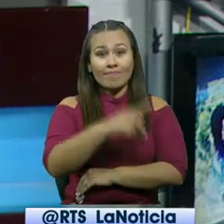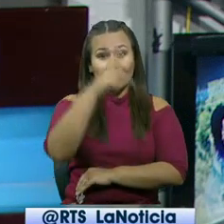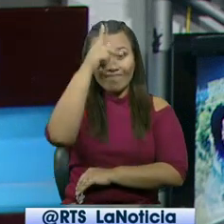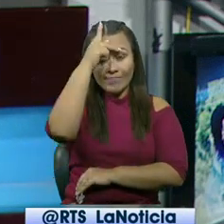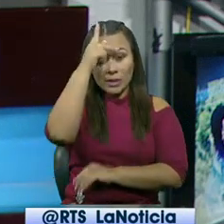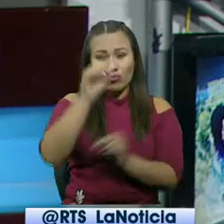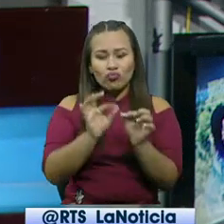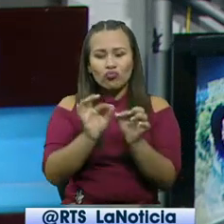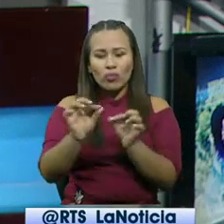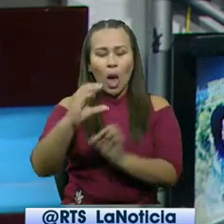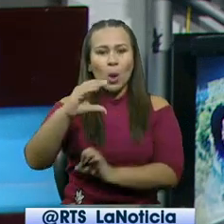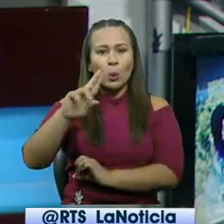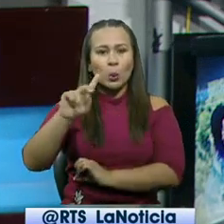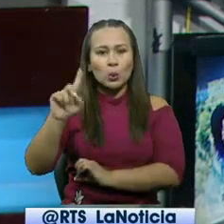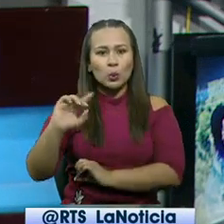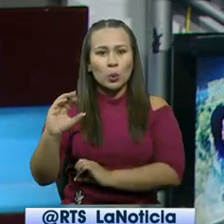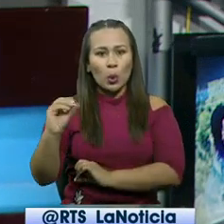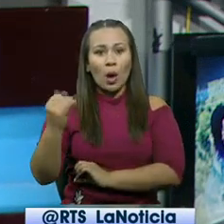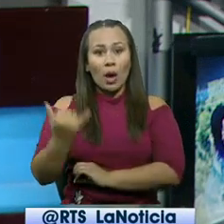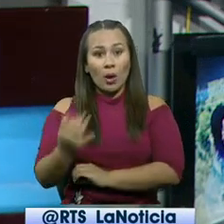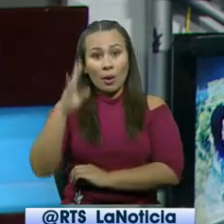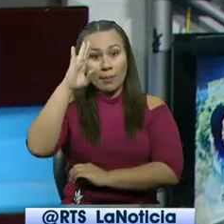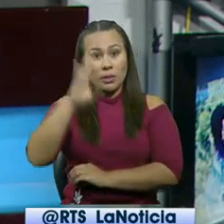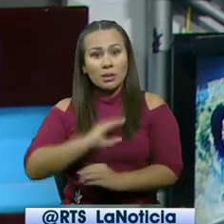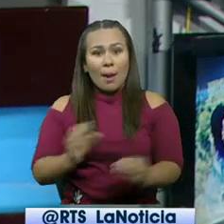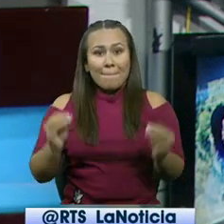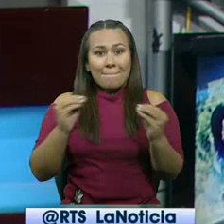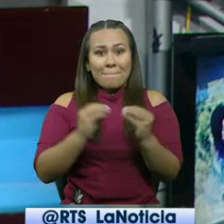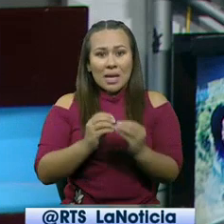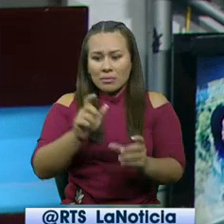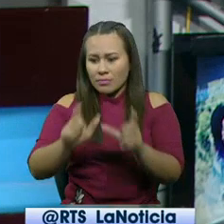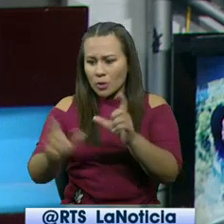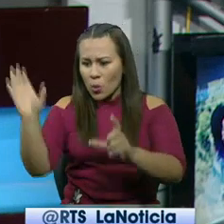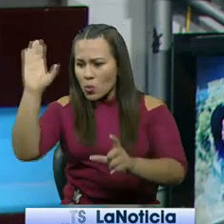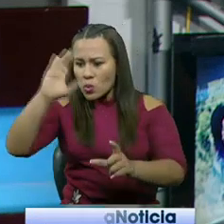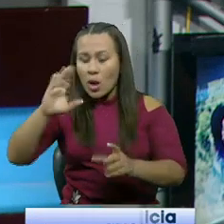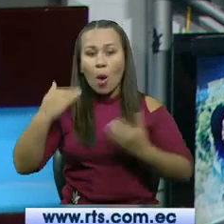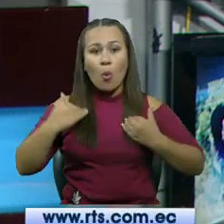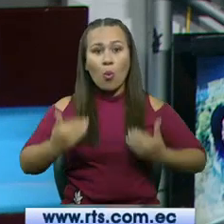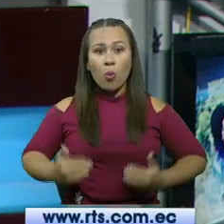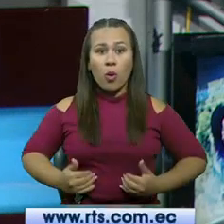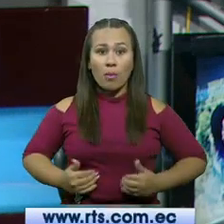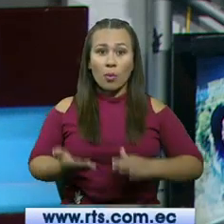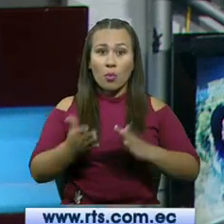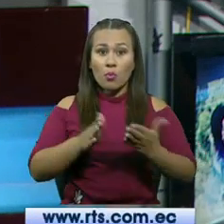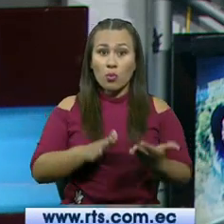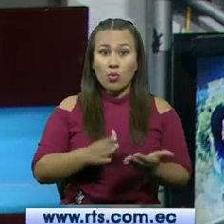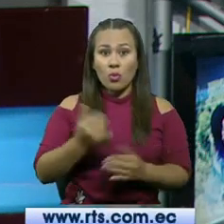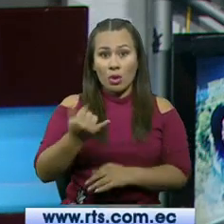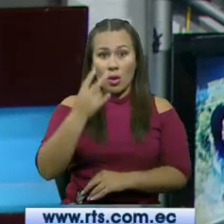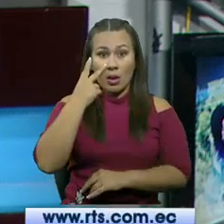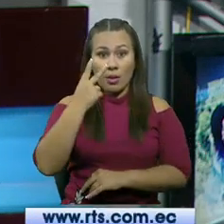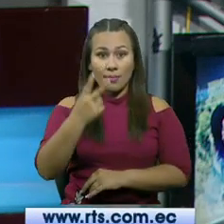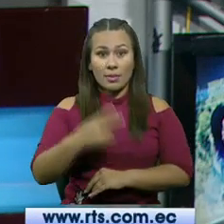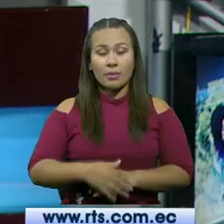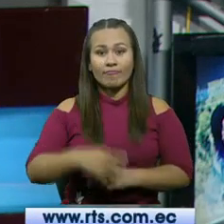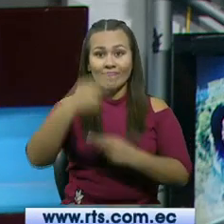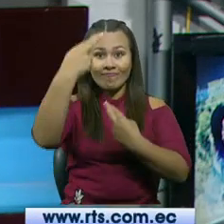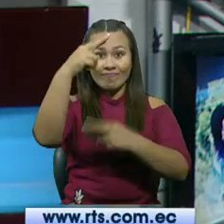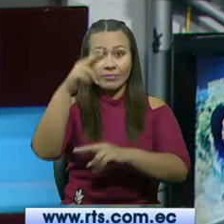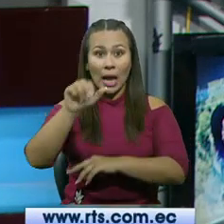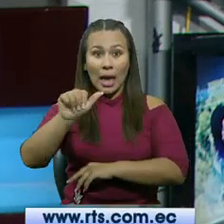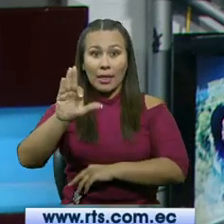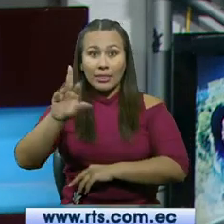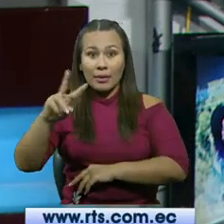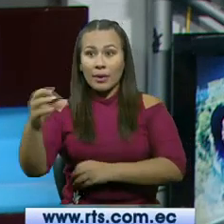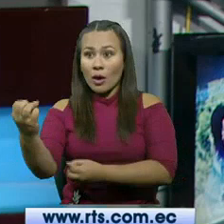en el Cusco. La policía ha redoblado esfuerzos para poder hallar su cuerpo. Enseguida les presentamos un reporte de ATV afiliado